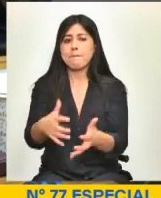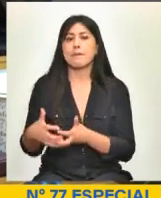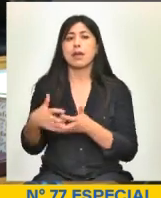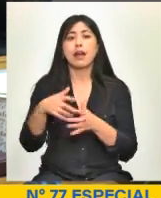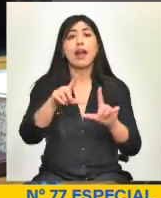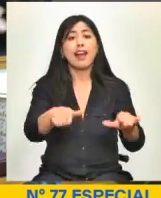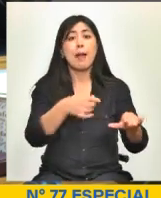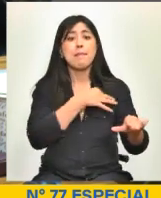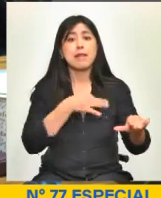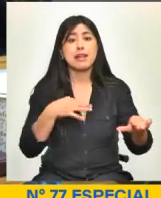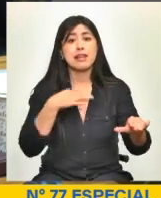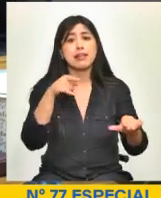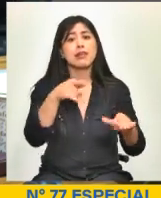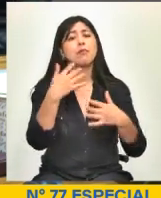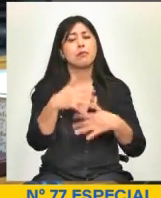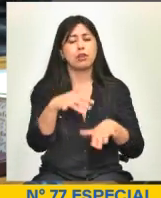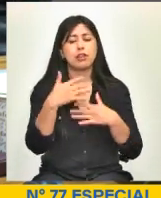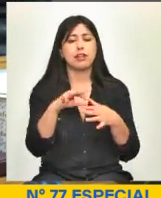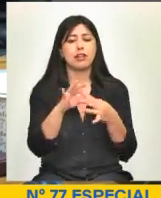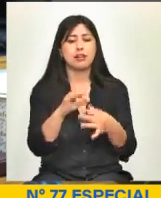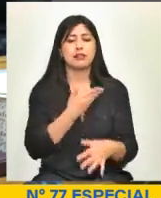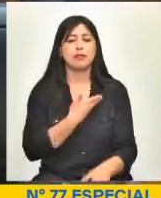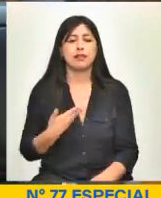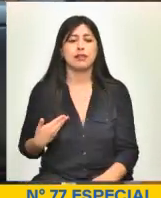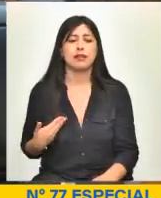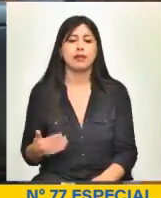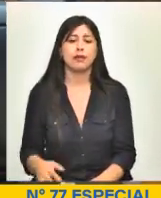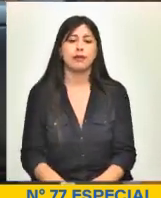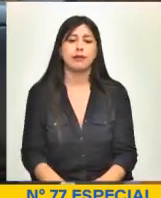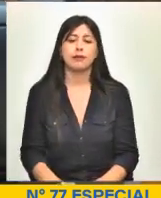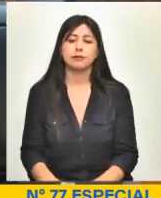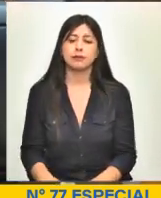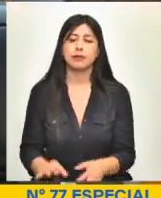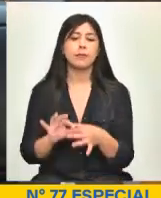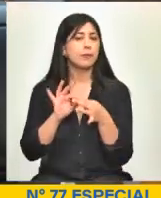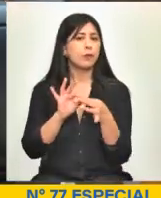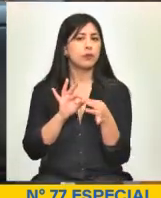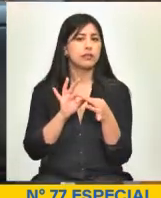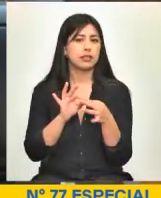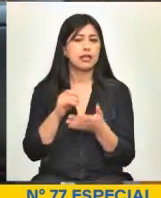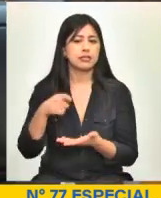es, por cierto, muy, muy importante. Gracias, presidente. Muchas gracias, senadora Jimena Rincón.